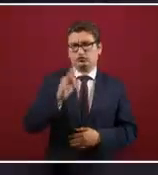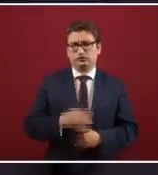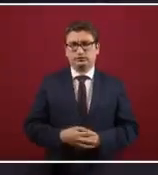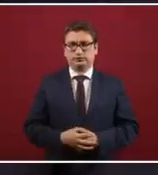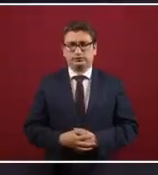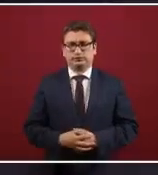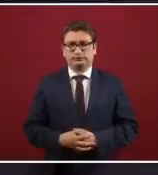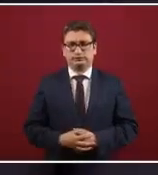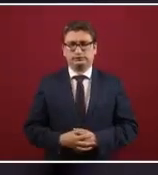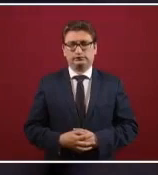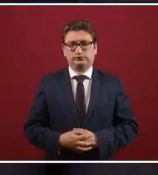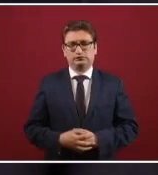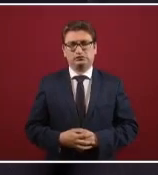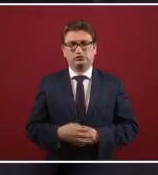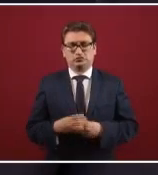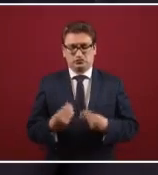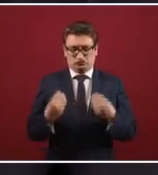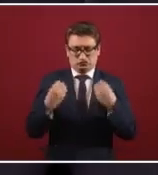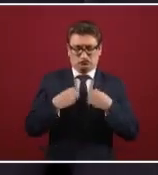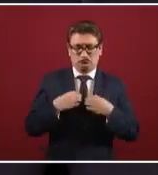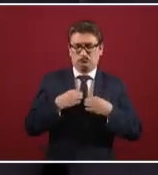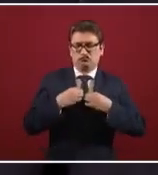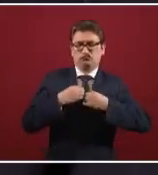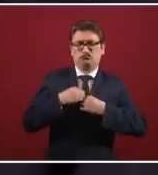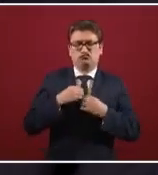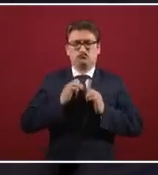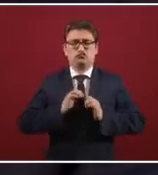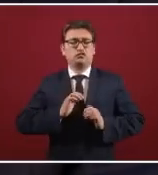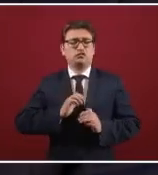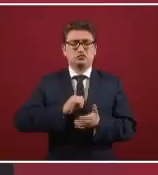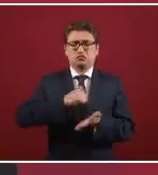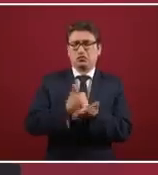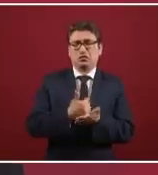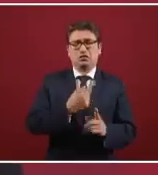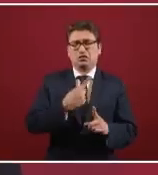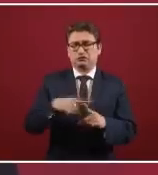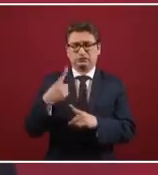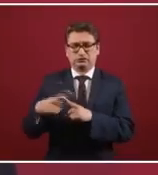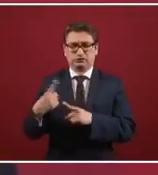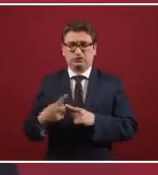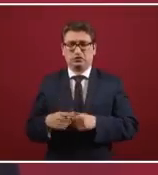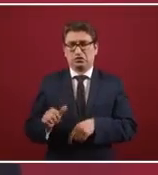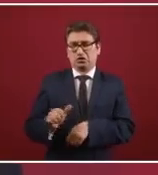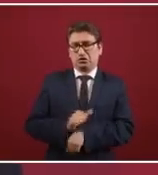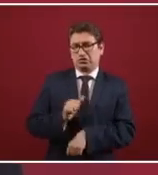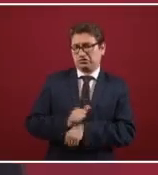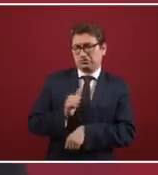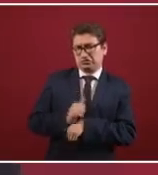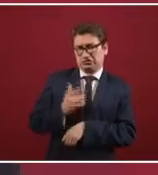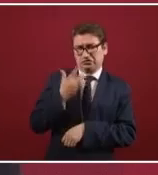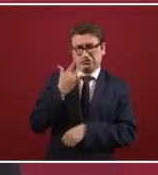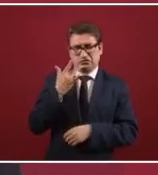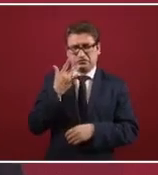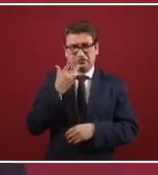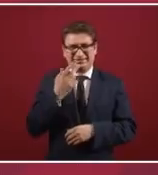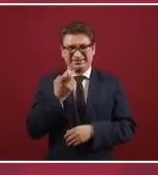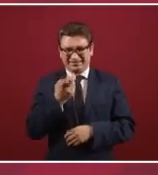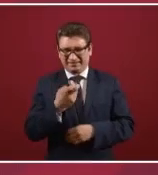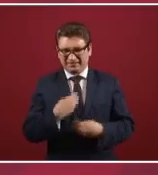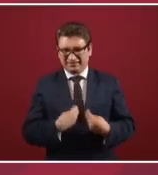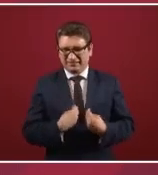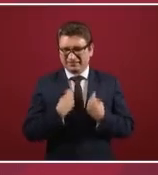este bien vestidos ropa de marca carlos últimos modelos ese estilo de